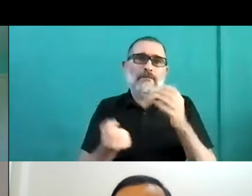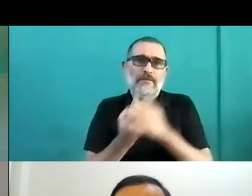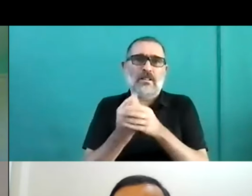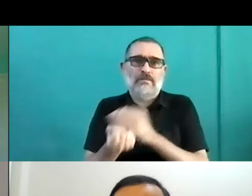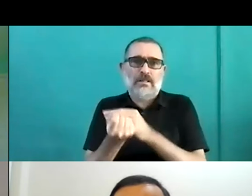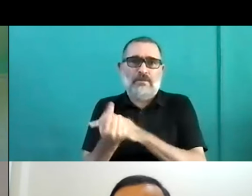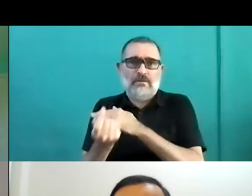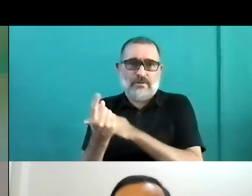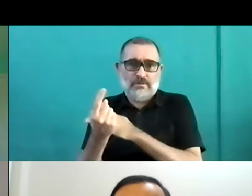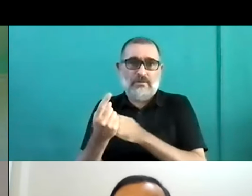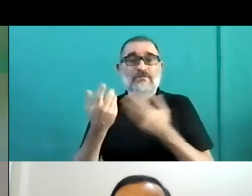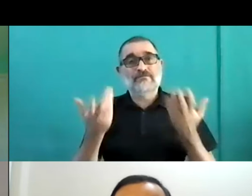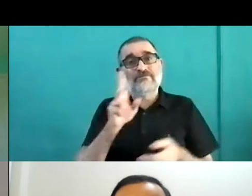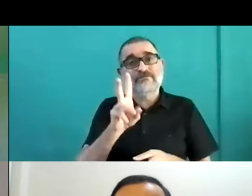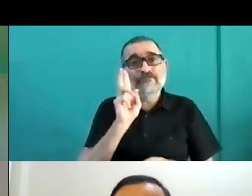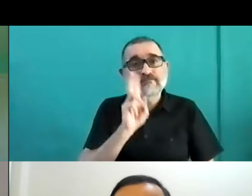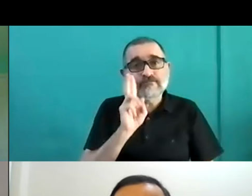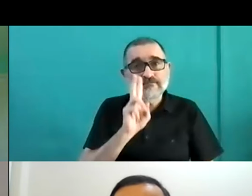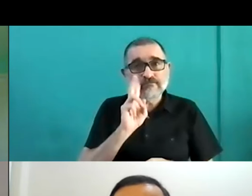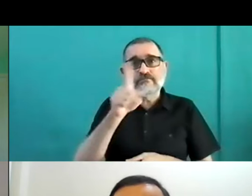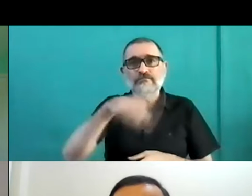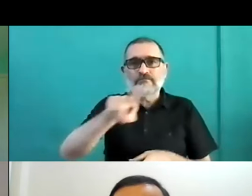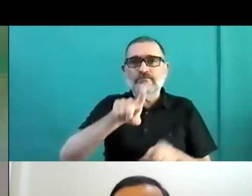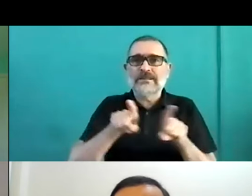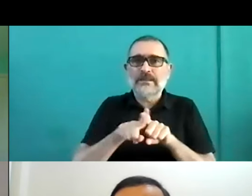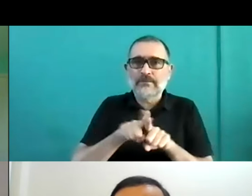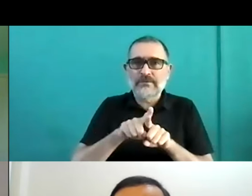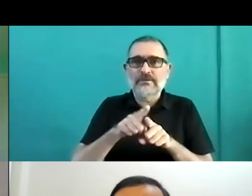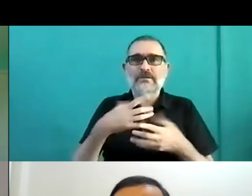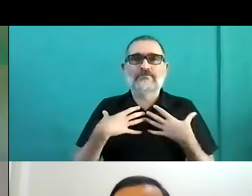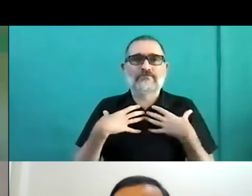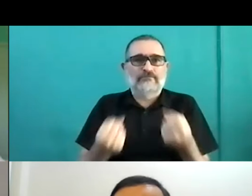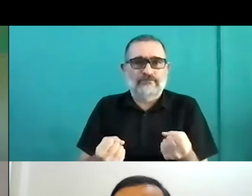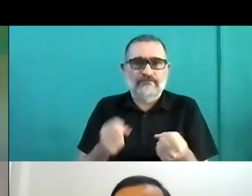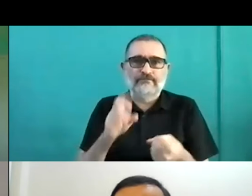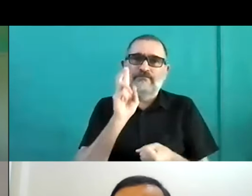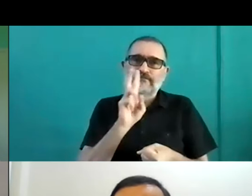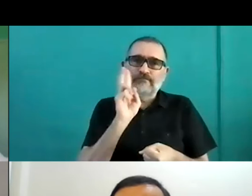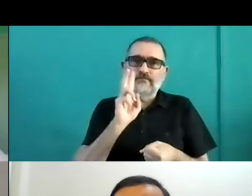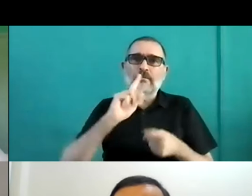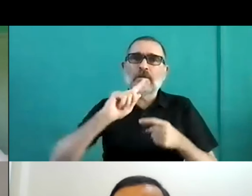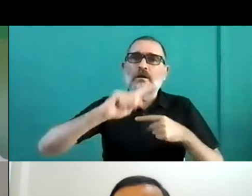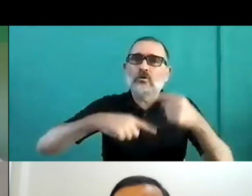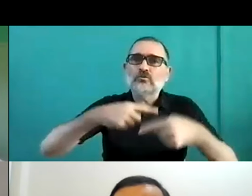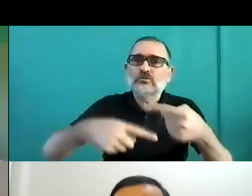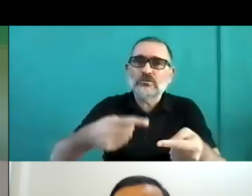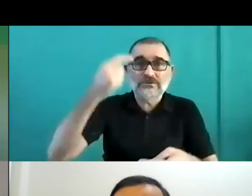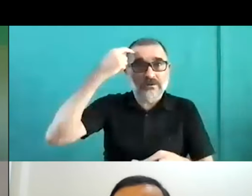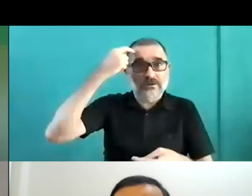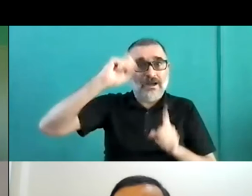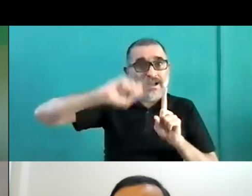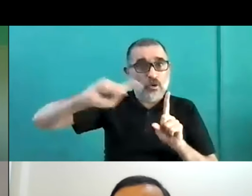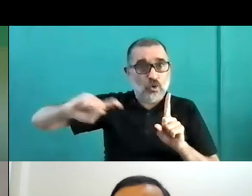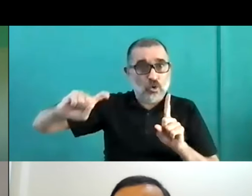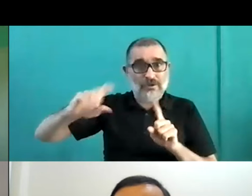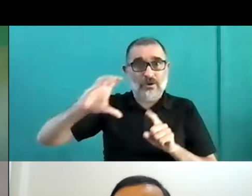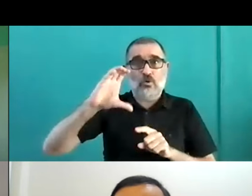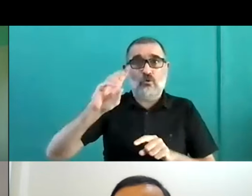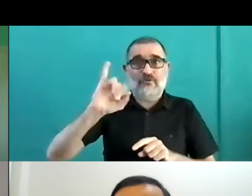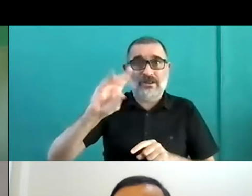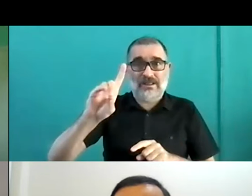de discusión en este webinario. Algunos estudios apuntan a que 1 de cada 3 personas diagnosticadas